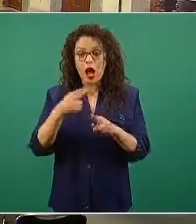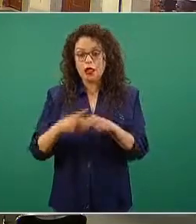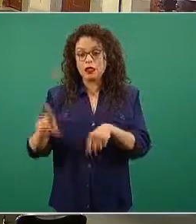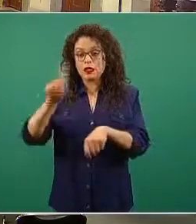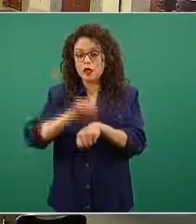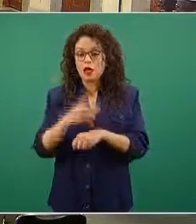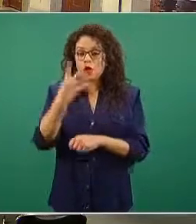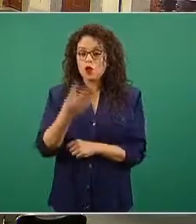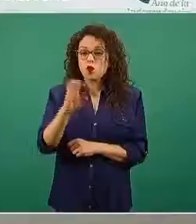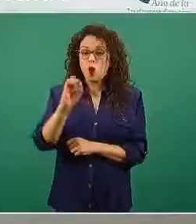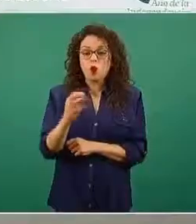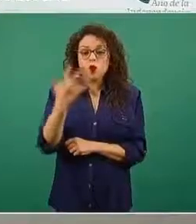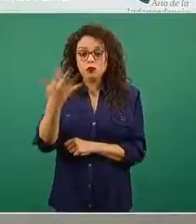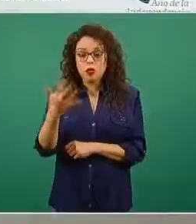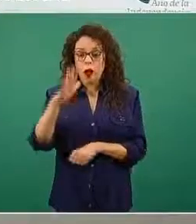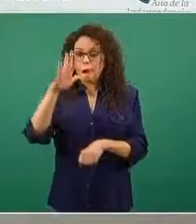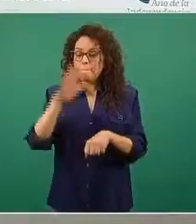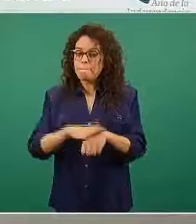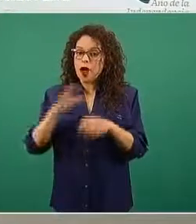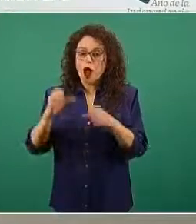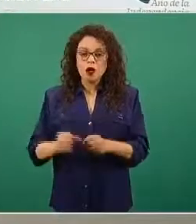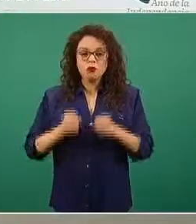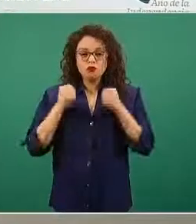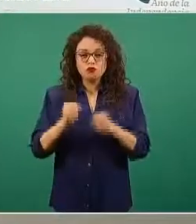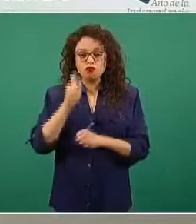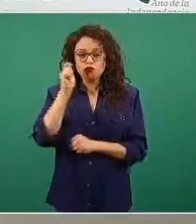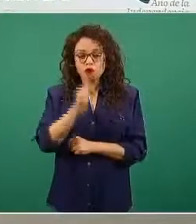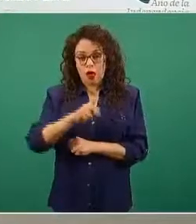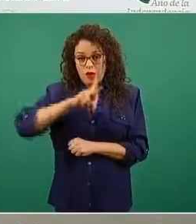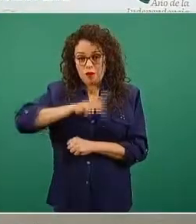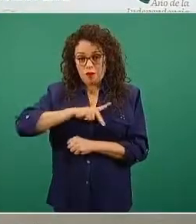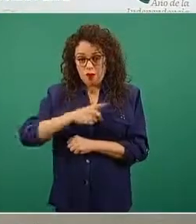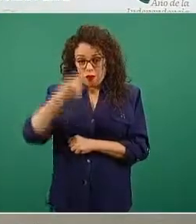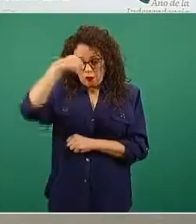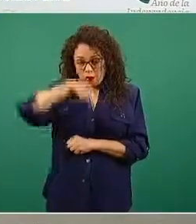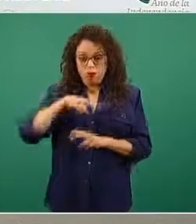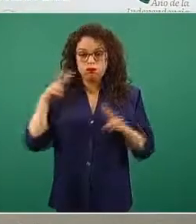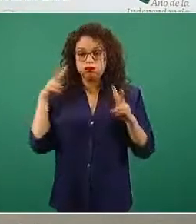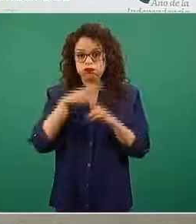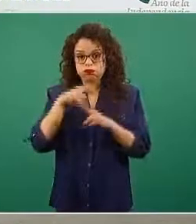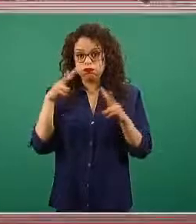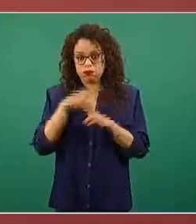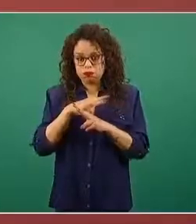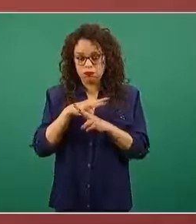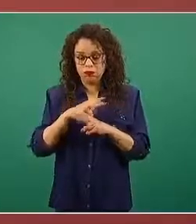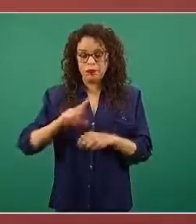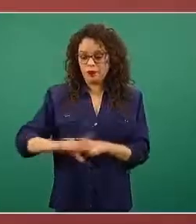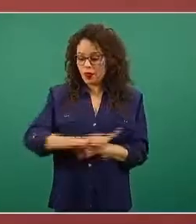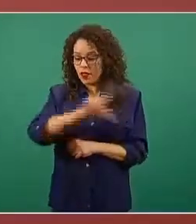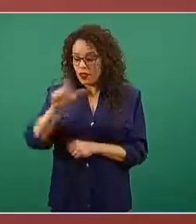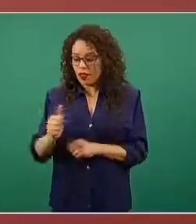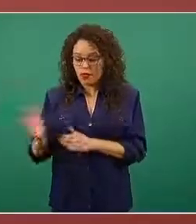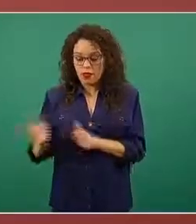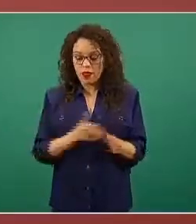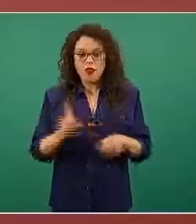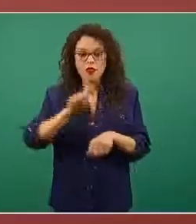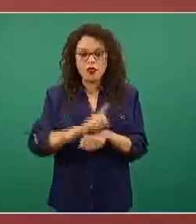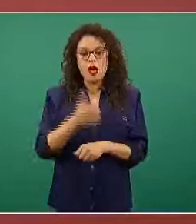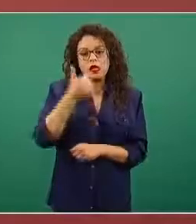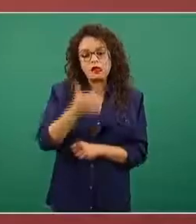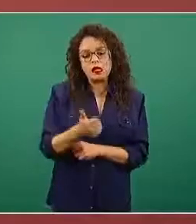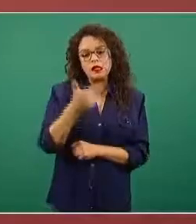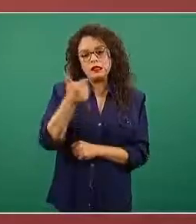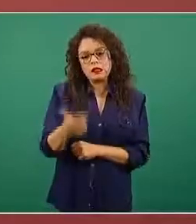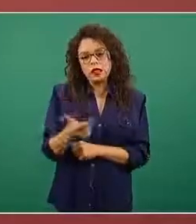de máxima concentración de virus en la vía respiratoria, y posteriormente el día 6, 7, 8, 9, 10